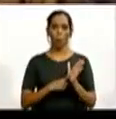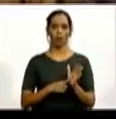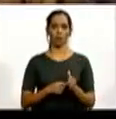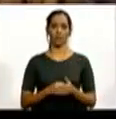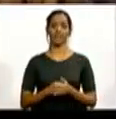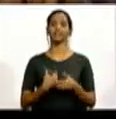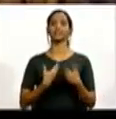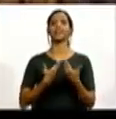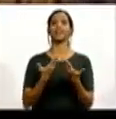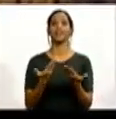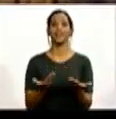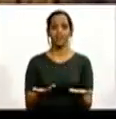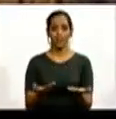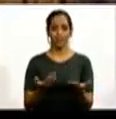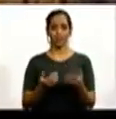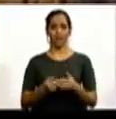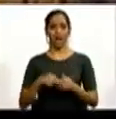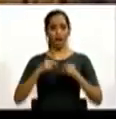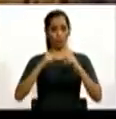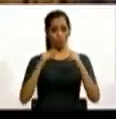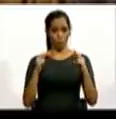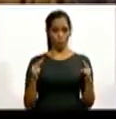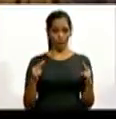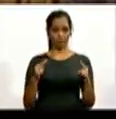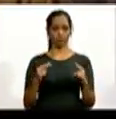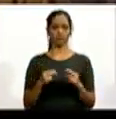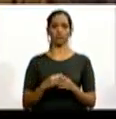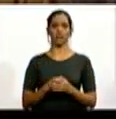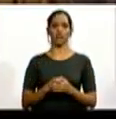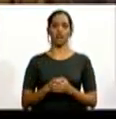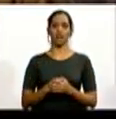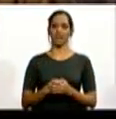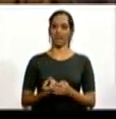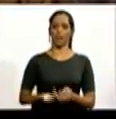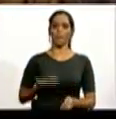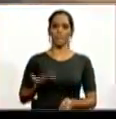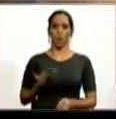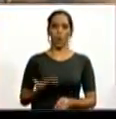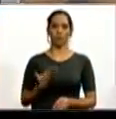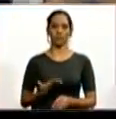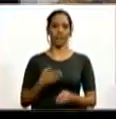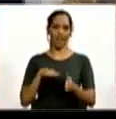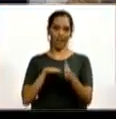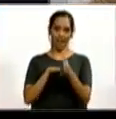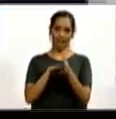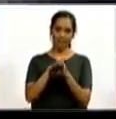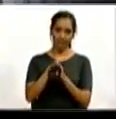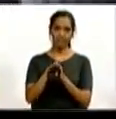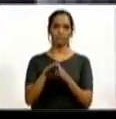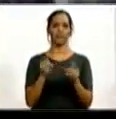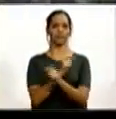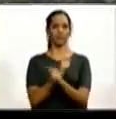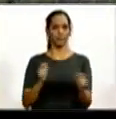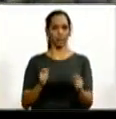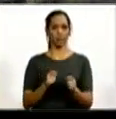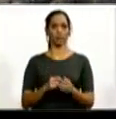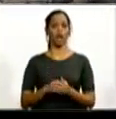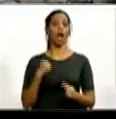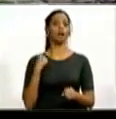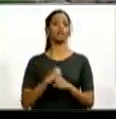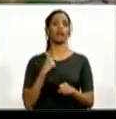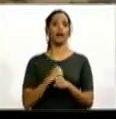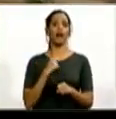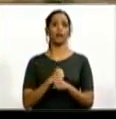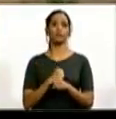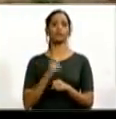que se le dé al puente la prioridad, o sea, lo que es el avance para que esto termine. Pues al trabajador